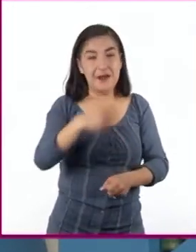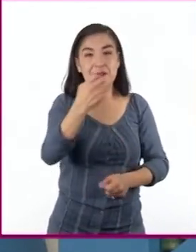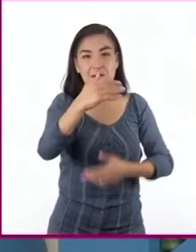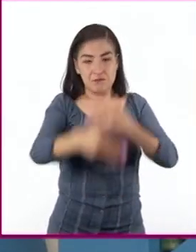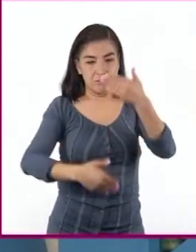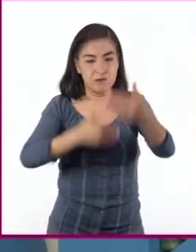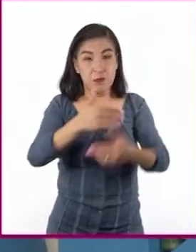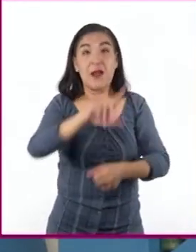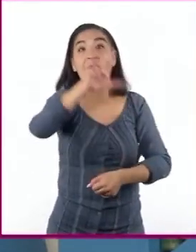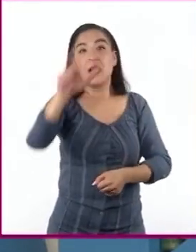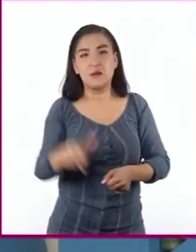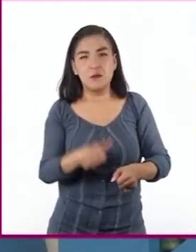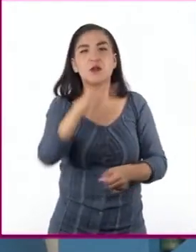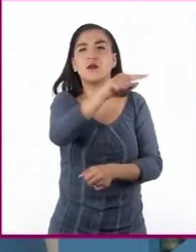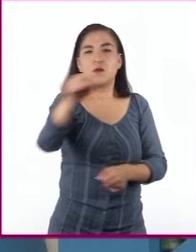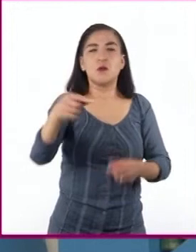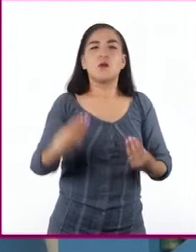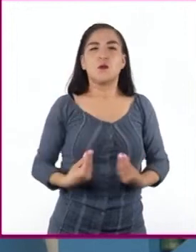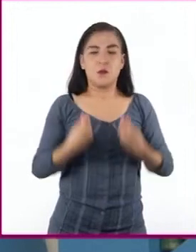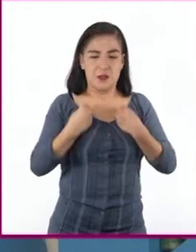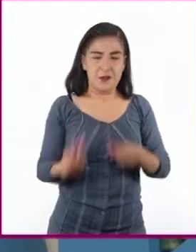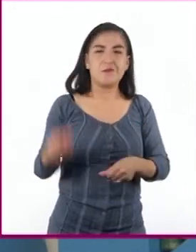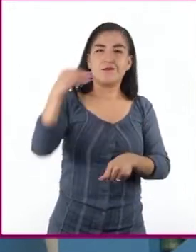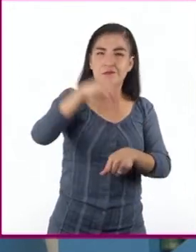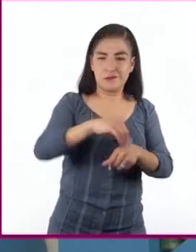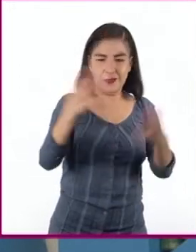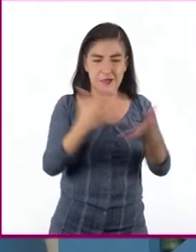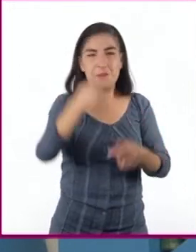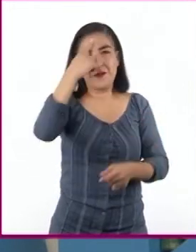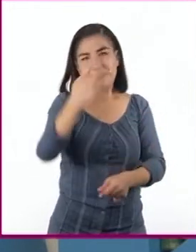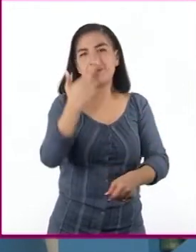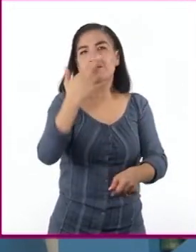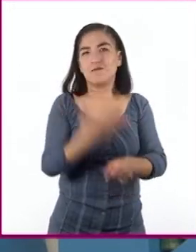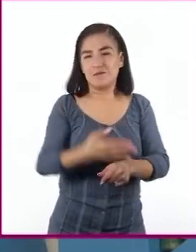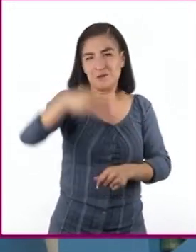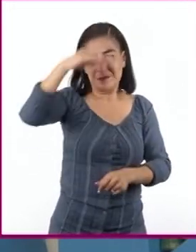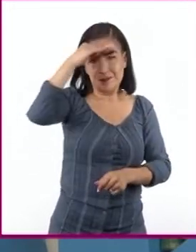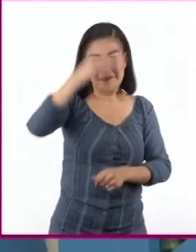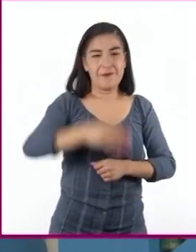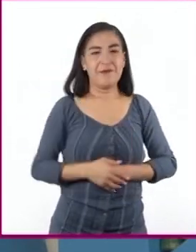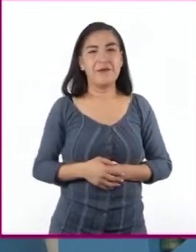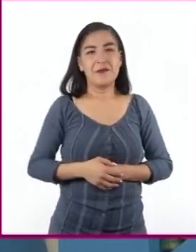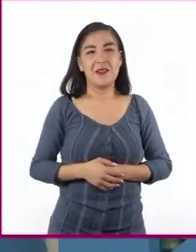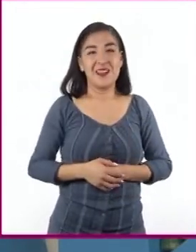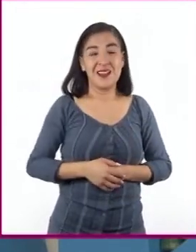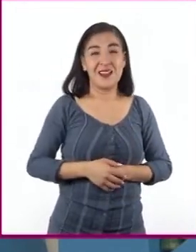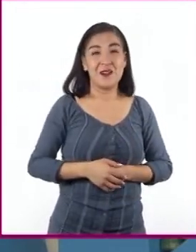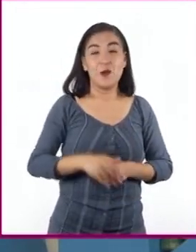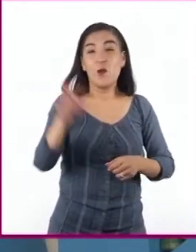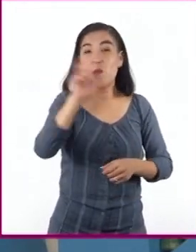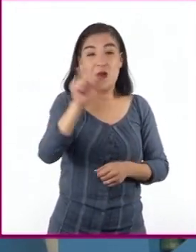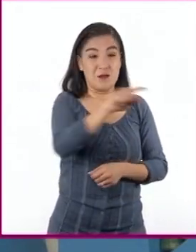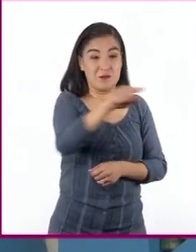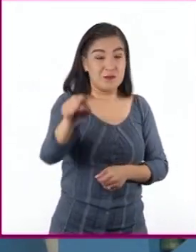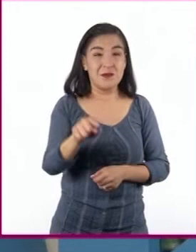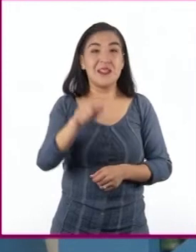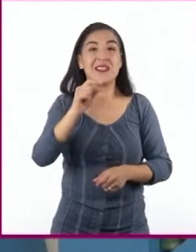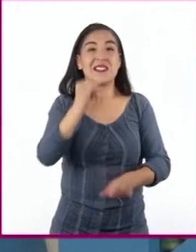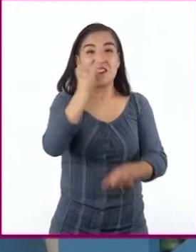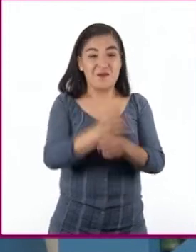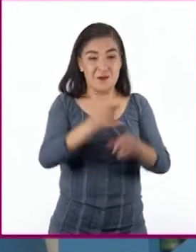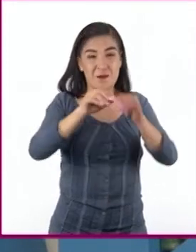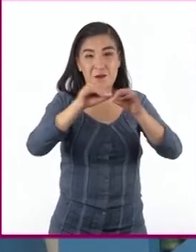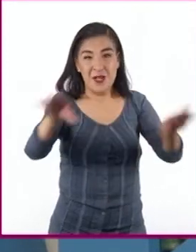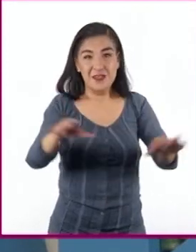aplicarlos en forma paulatina a su vida cotidiana. Cada que reciben información, no solo de los medios